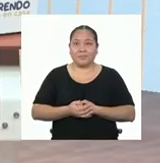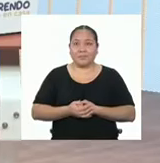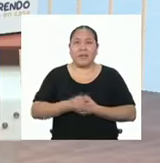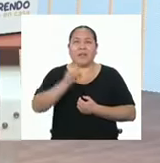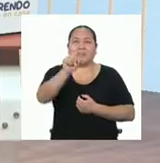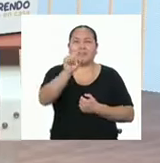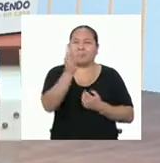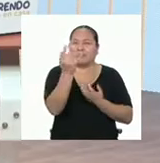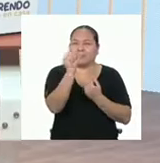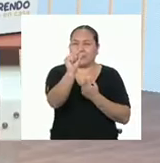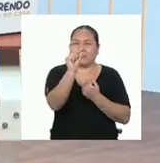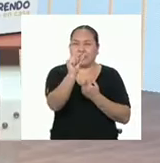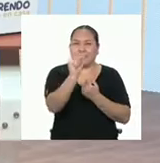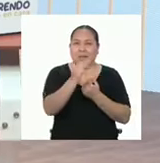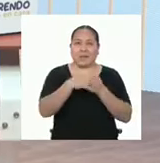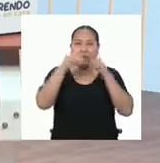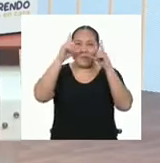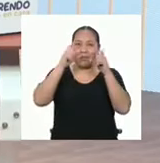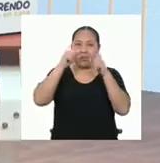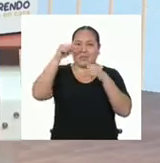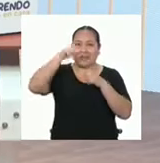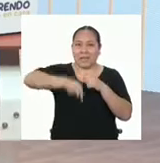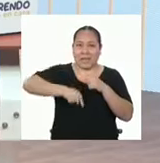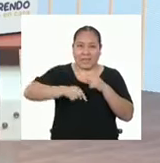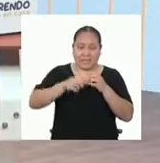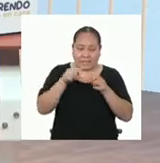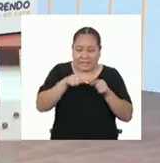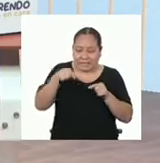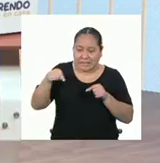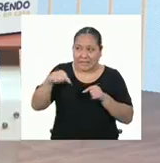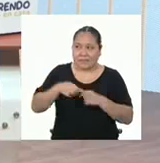Denme un segundito que termino de tomarle fotos a estas fresitas